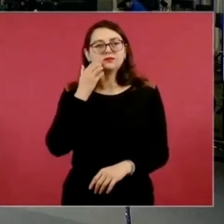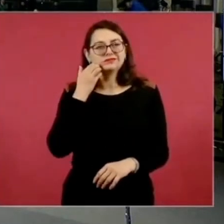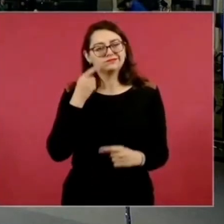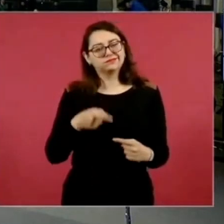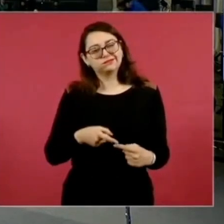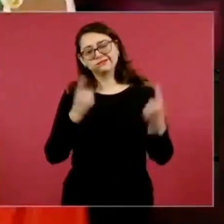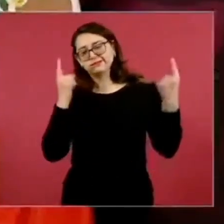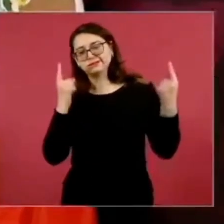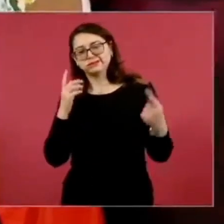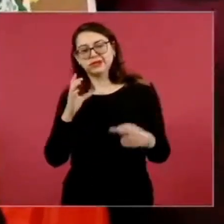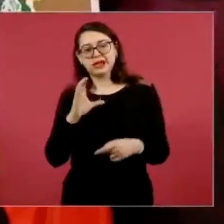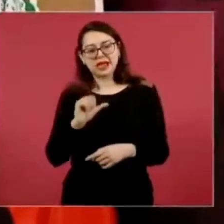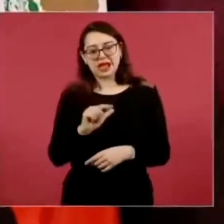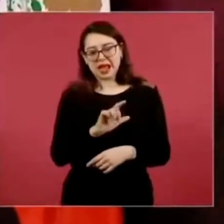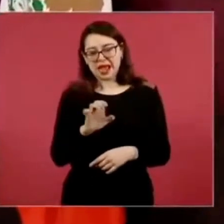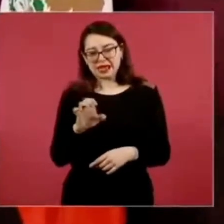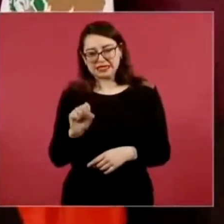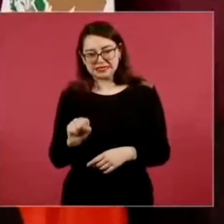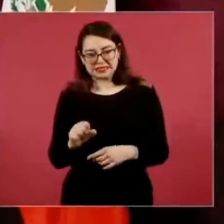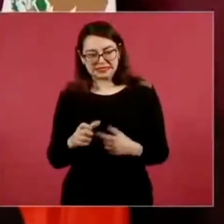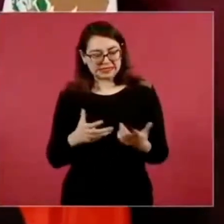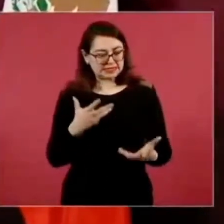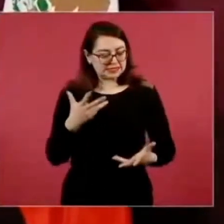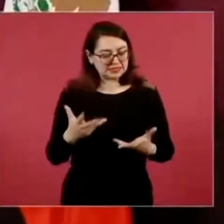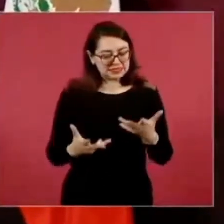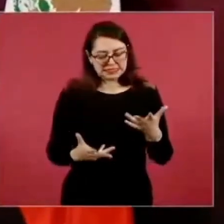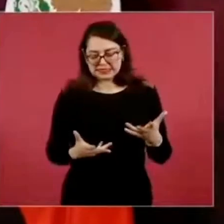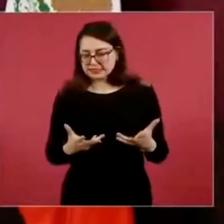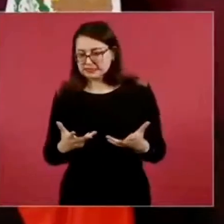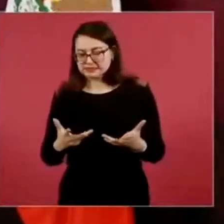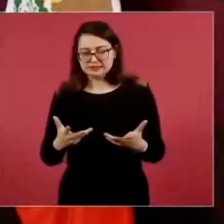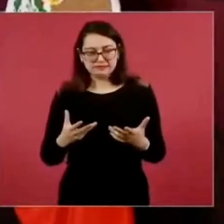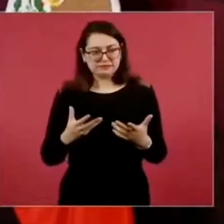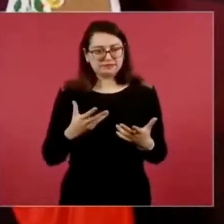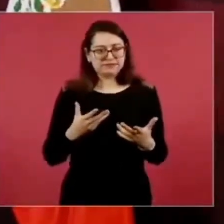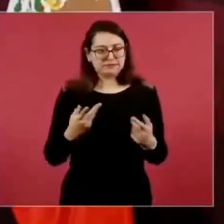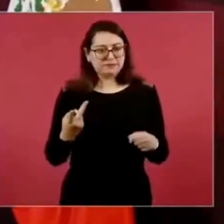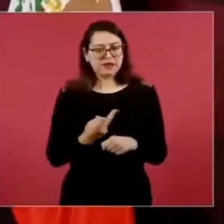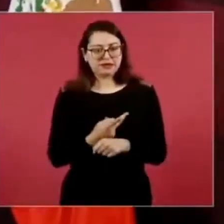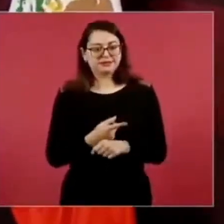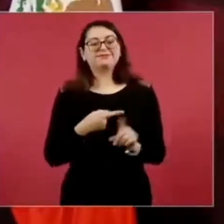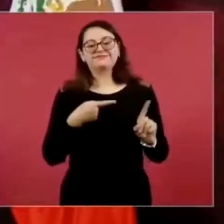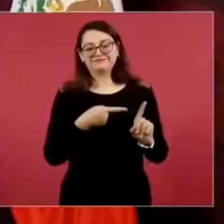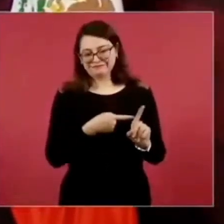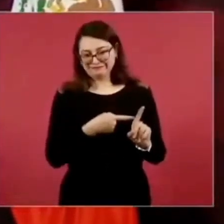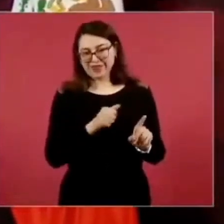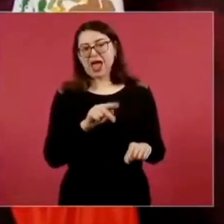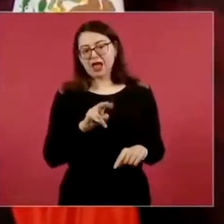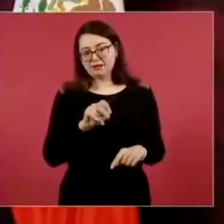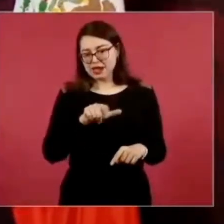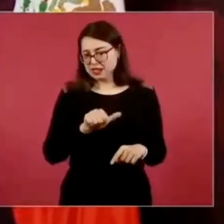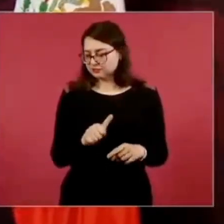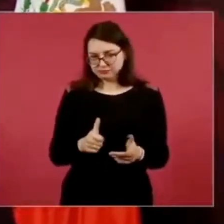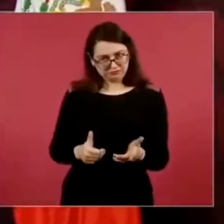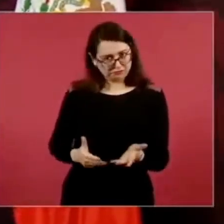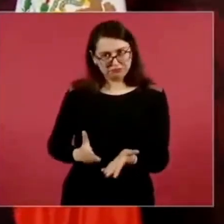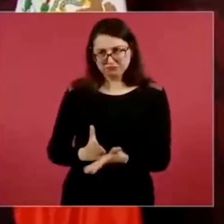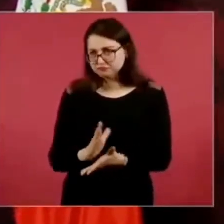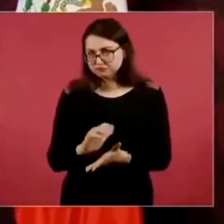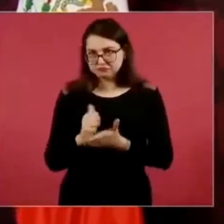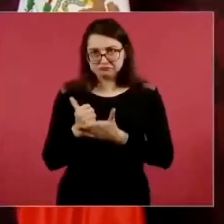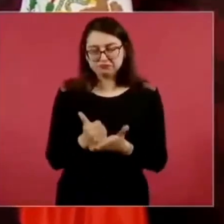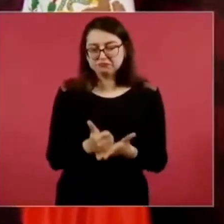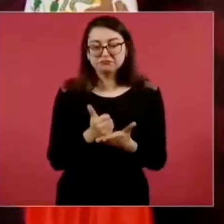Calles, quien le ayuda a operar es Manuel Ávila Camacho. Y